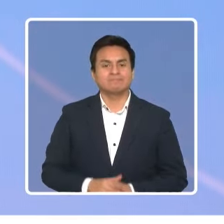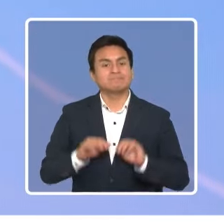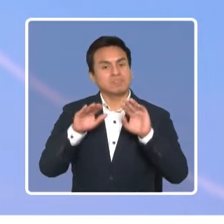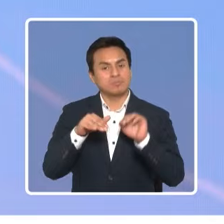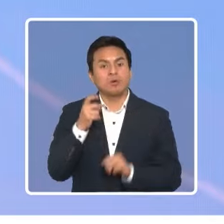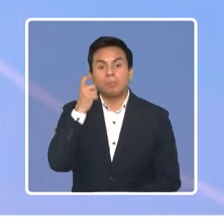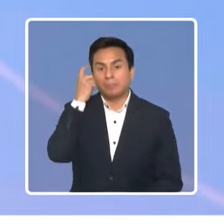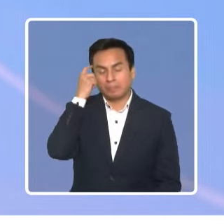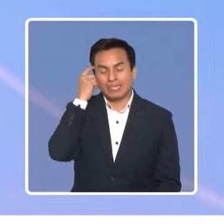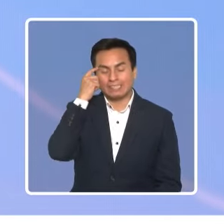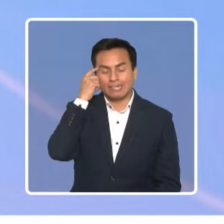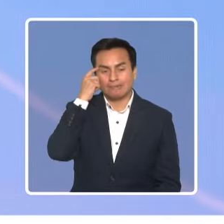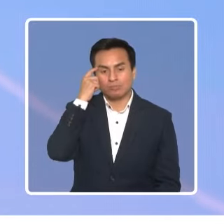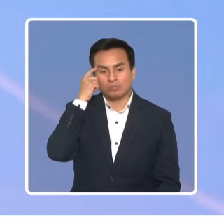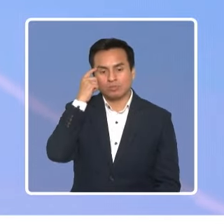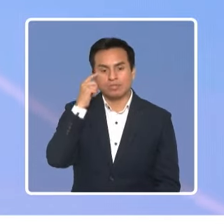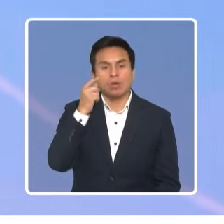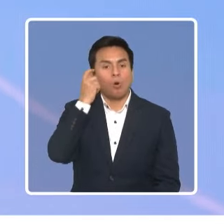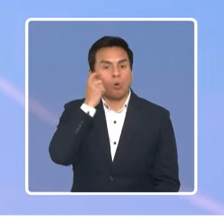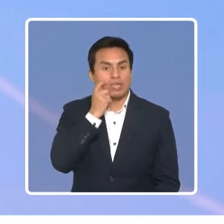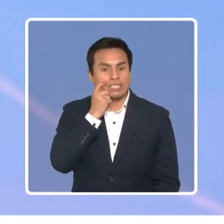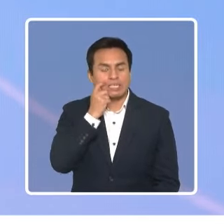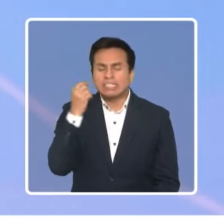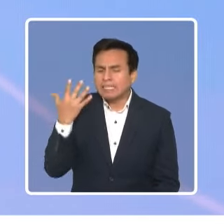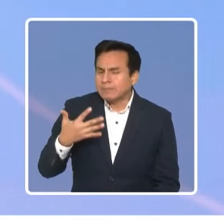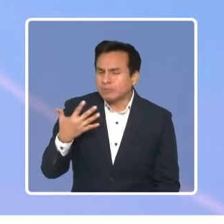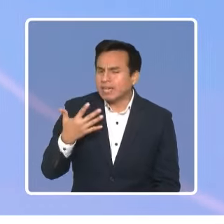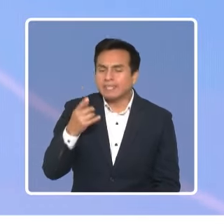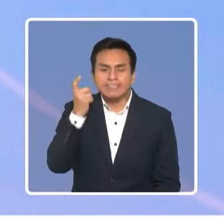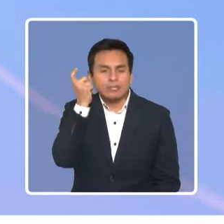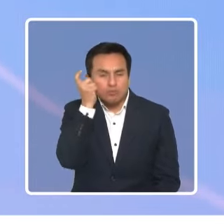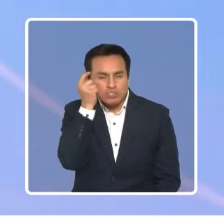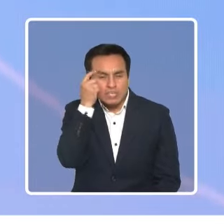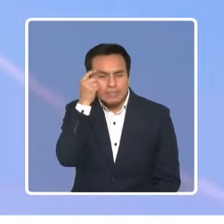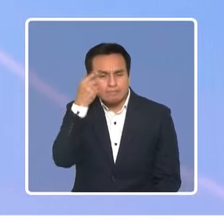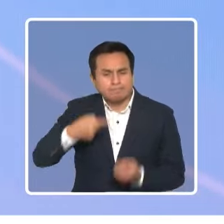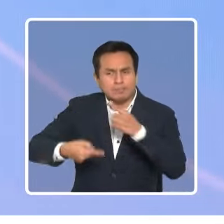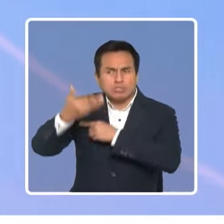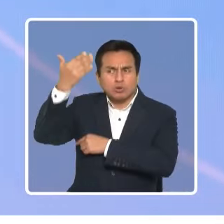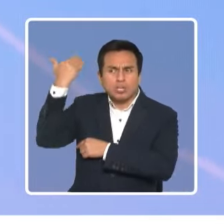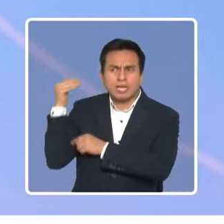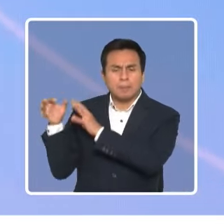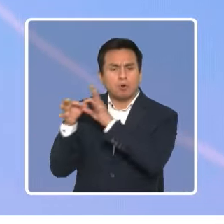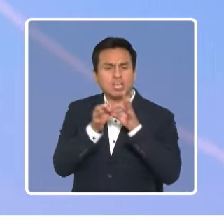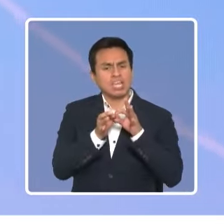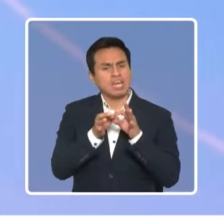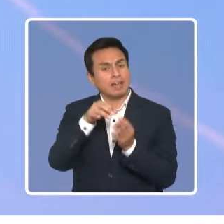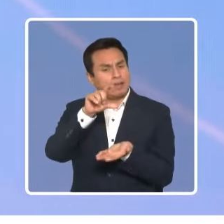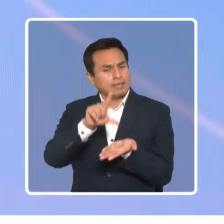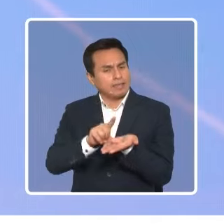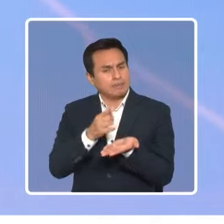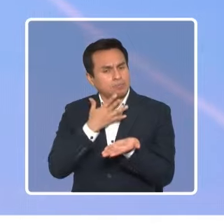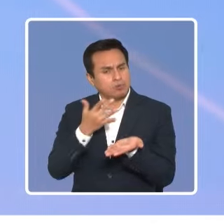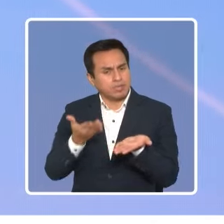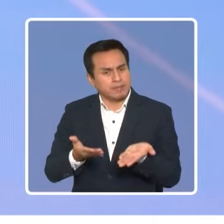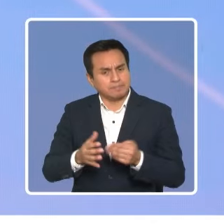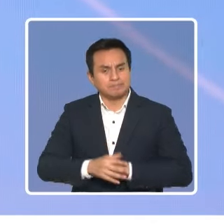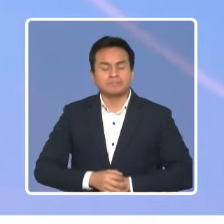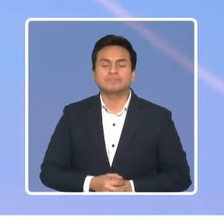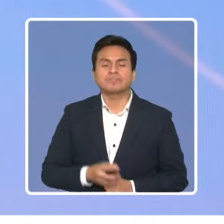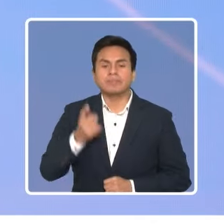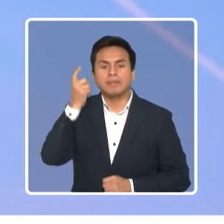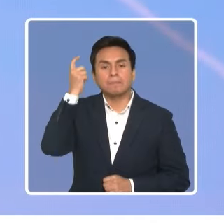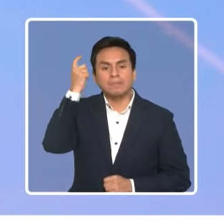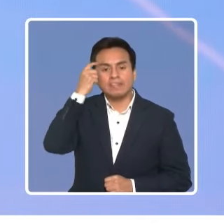Tal como pensamos en Bernardo O'Higgins, y es importante tener conciencia histórica de por qué llegamos aquí.